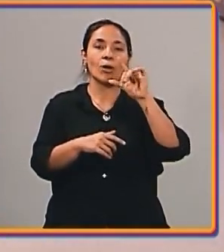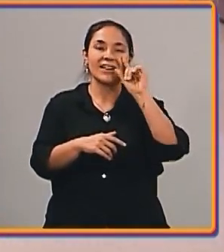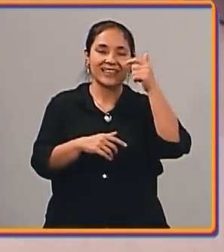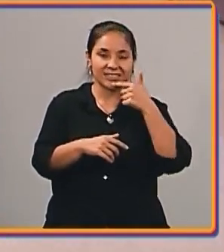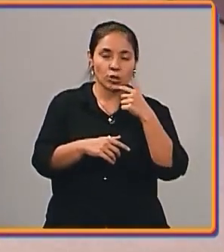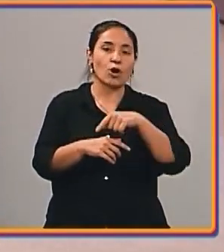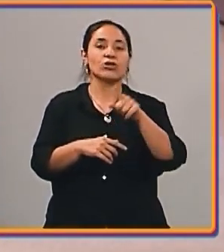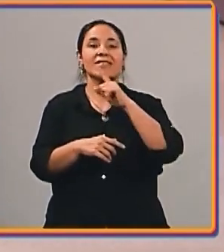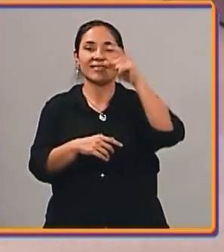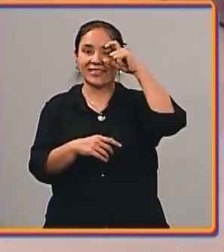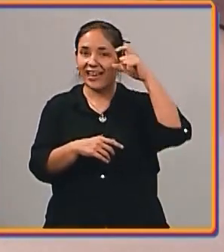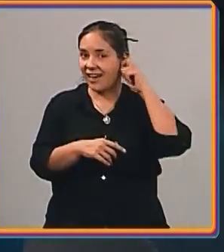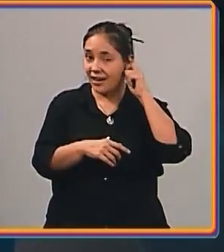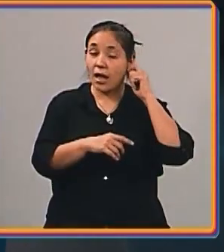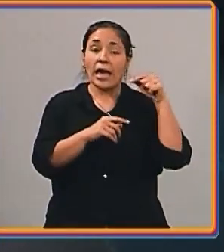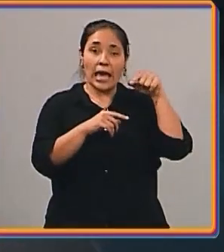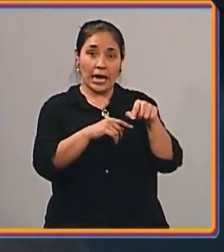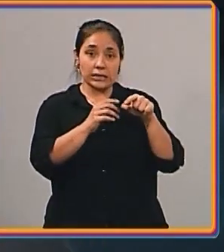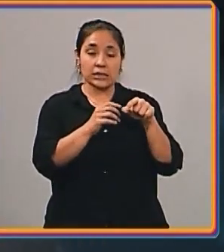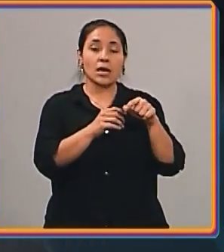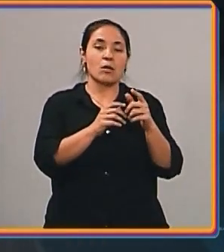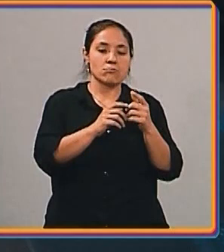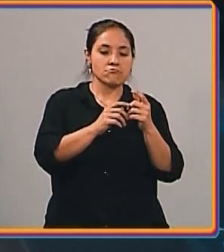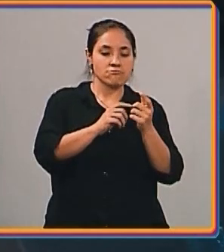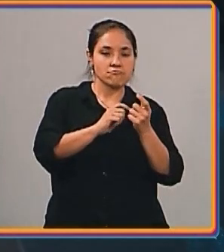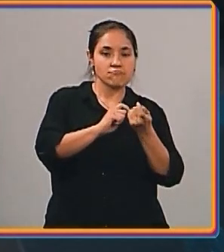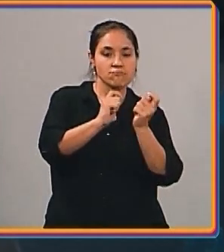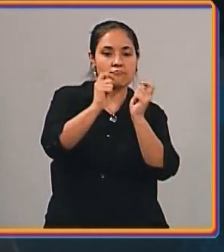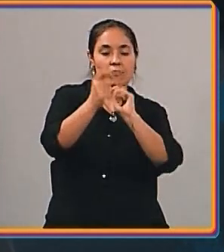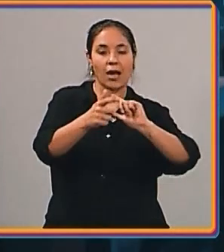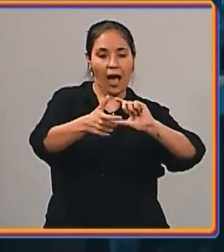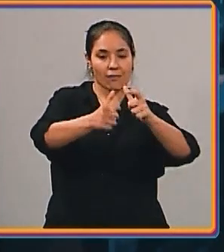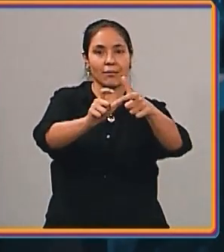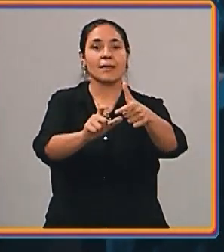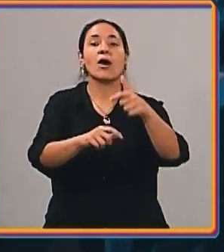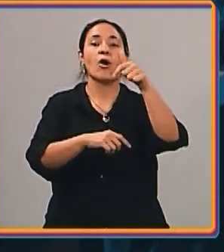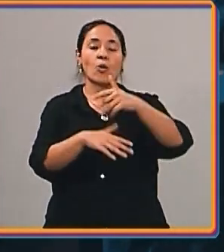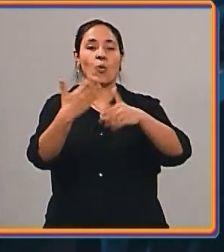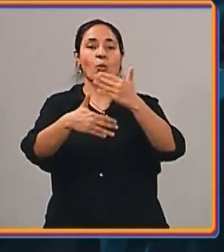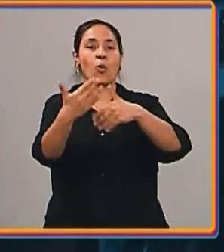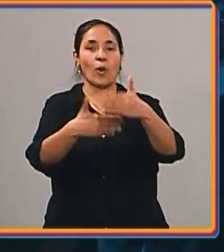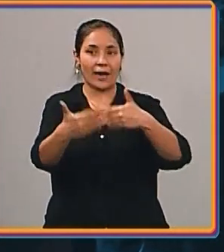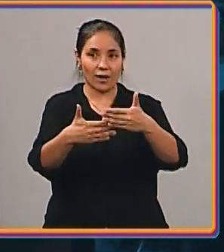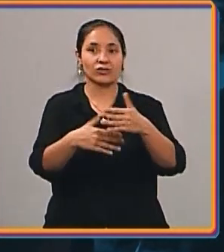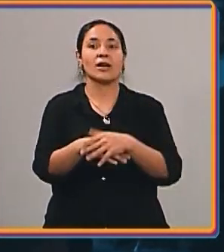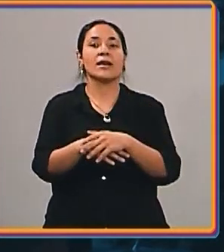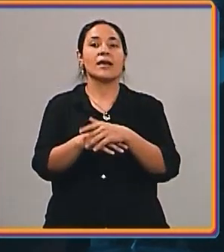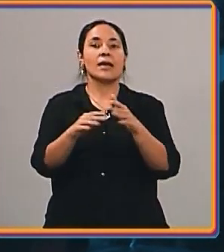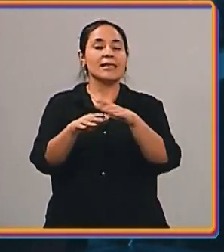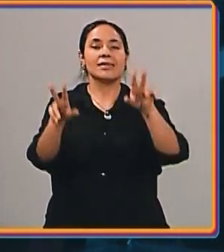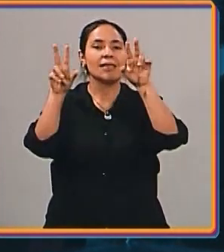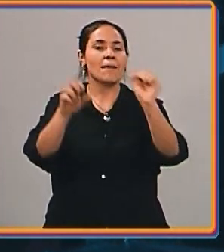siguió evolucionando. Hoy la conocemos como de estilo americano o Ameritrash. En este tipo de juegos, la temática es